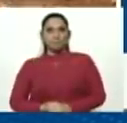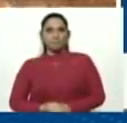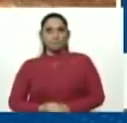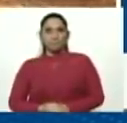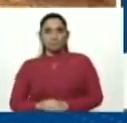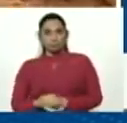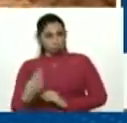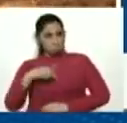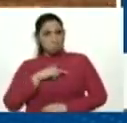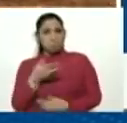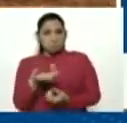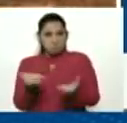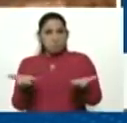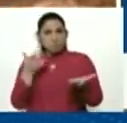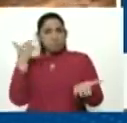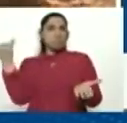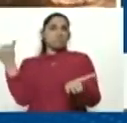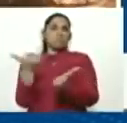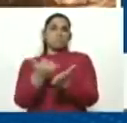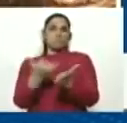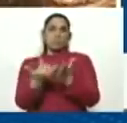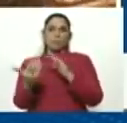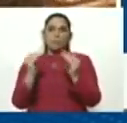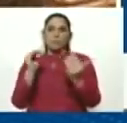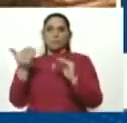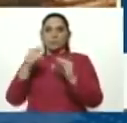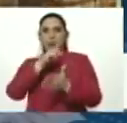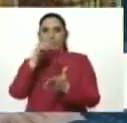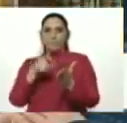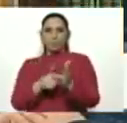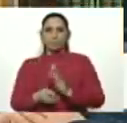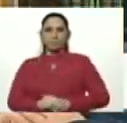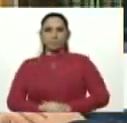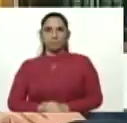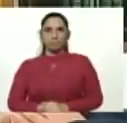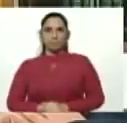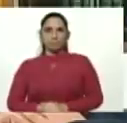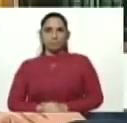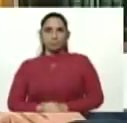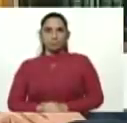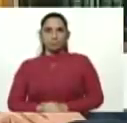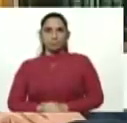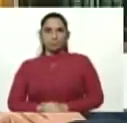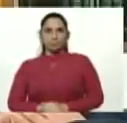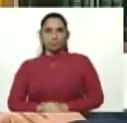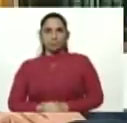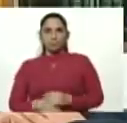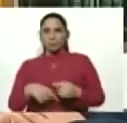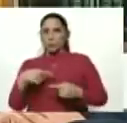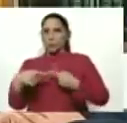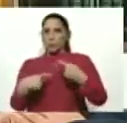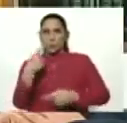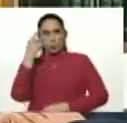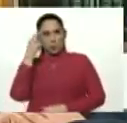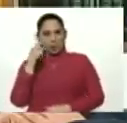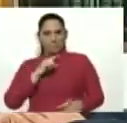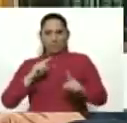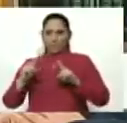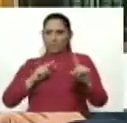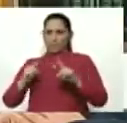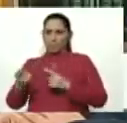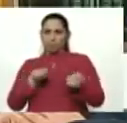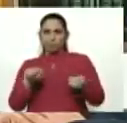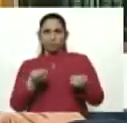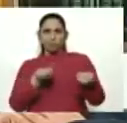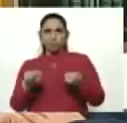aquí estamos, fíjense ustedes, del balance general, día por día, de activación de los